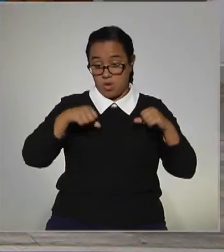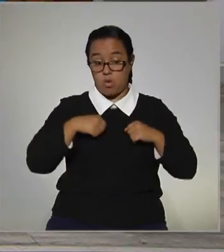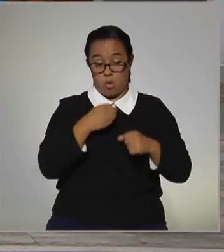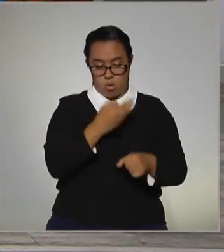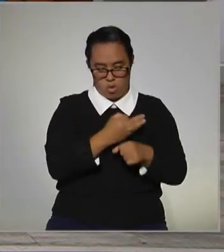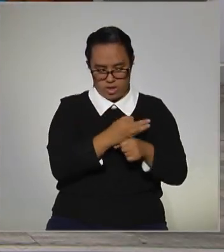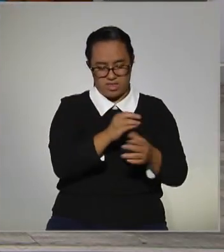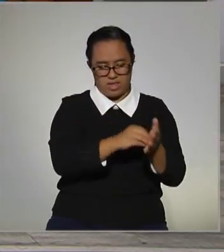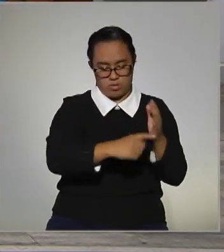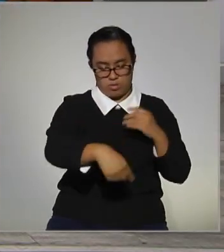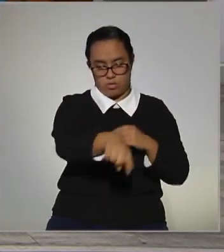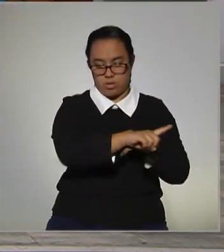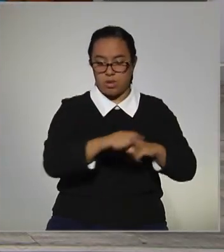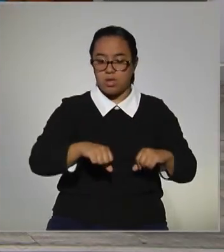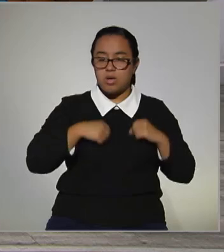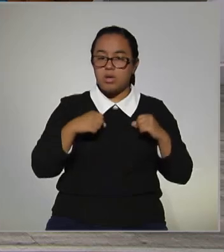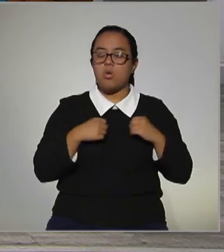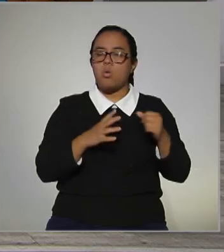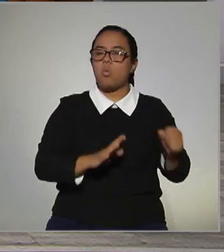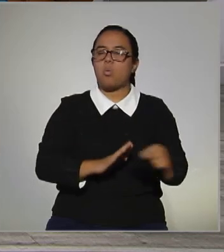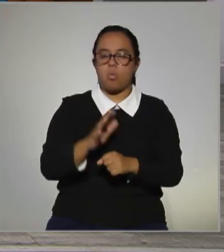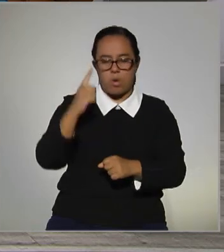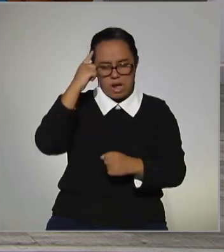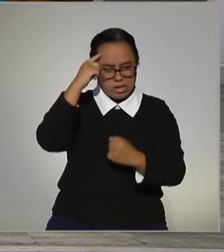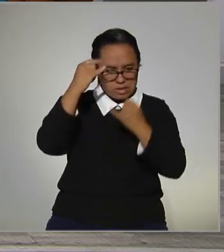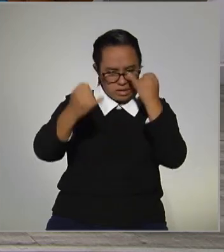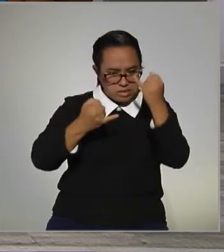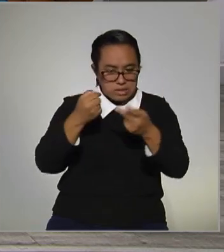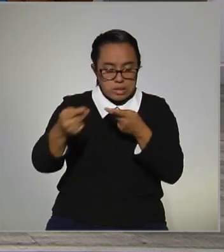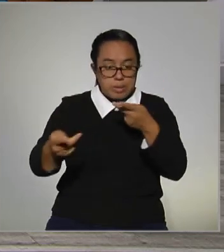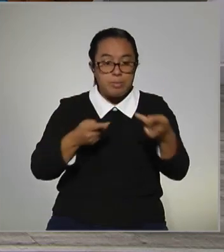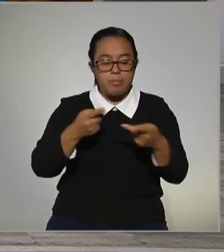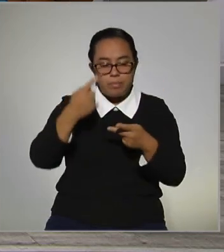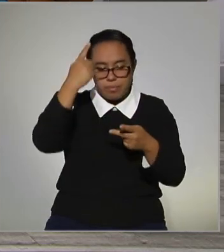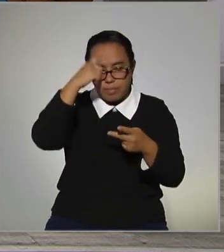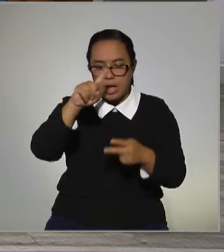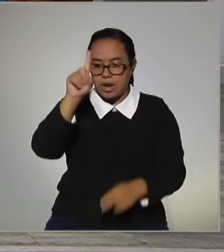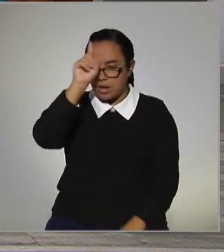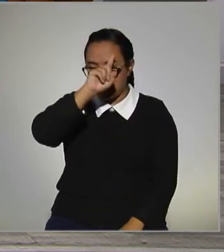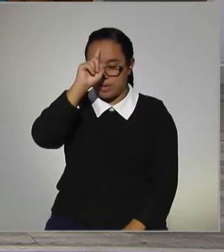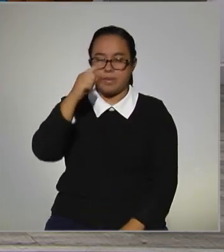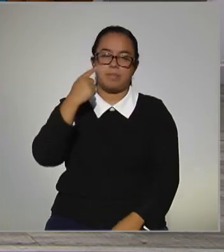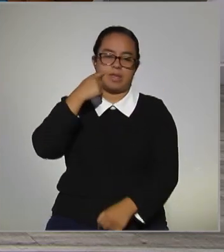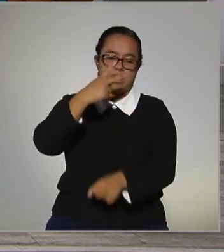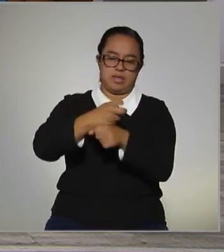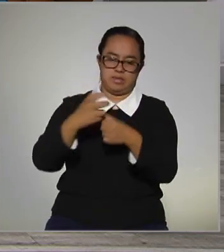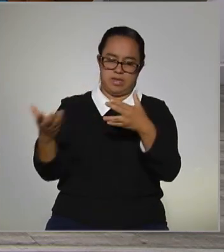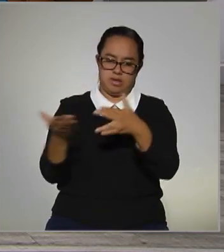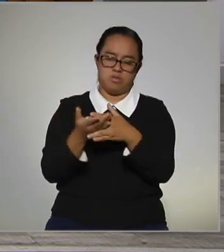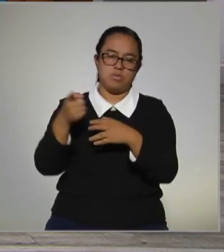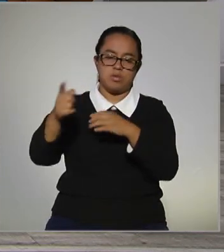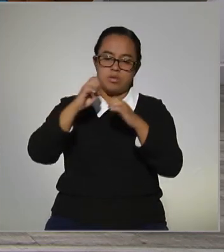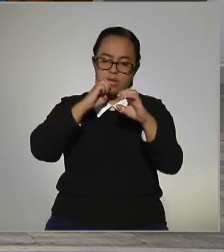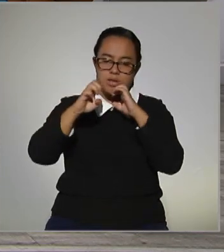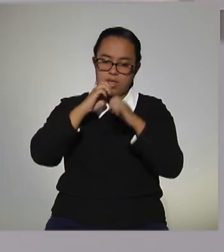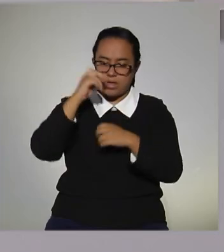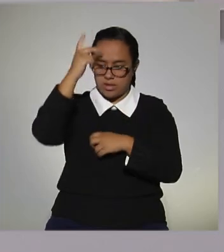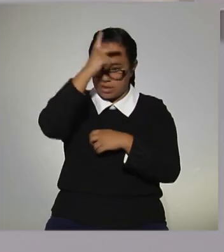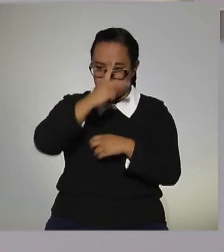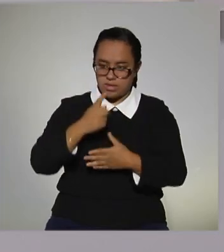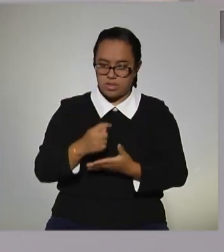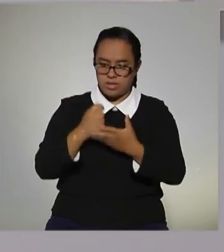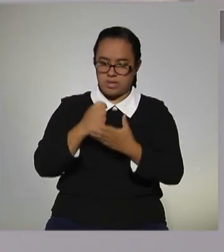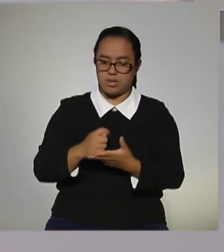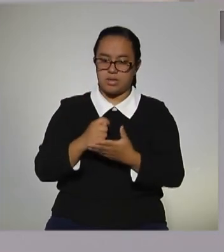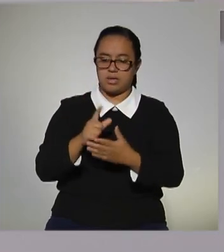son adolescentes, qué estrategias se pueden tomar. Y justo tenemos la segunda parte de la entrevista con la